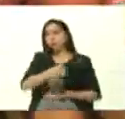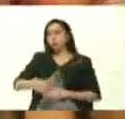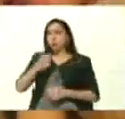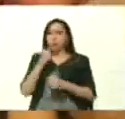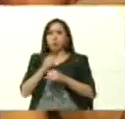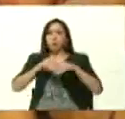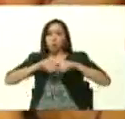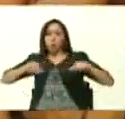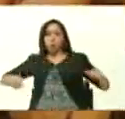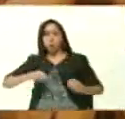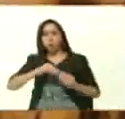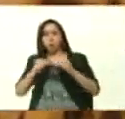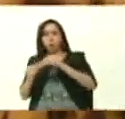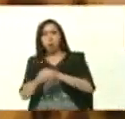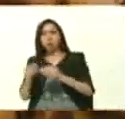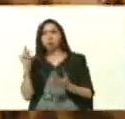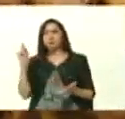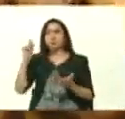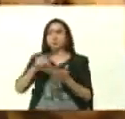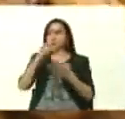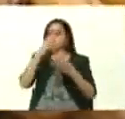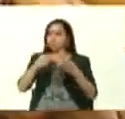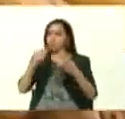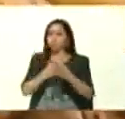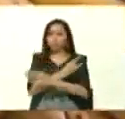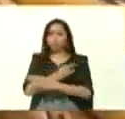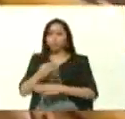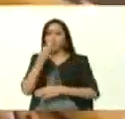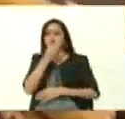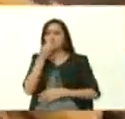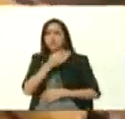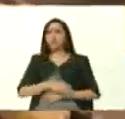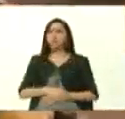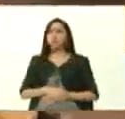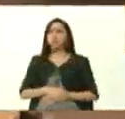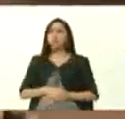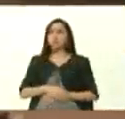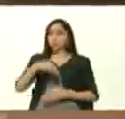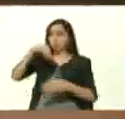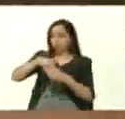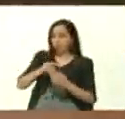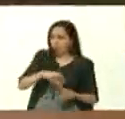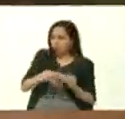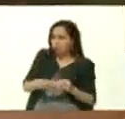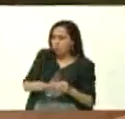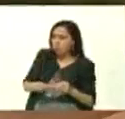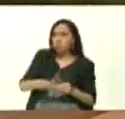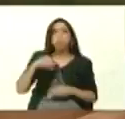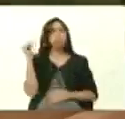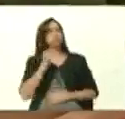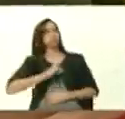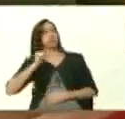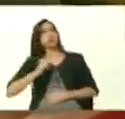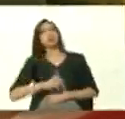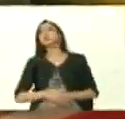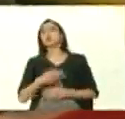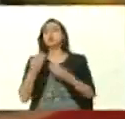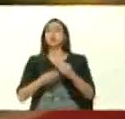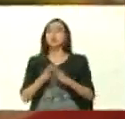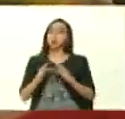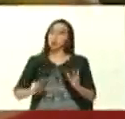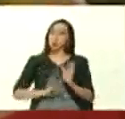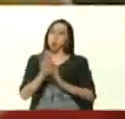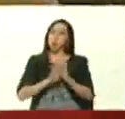CLAP productivos, vienen y traen todas sus hortalizas. Estos son productos de los CLAP. Correcto. De las la comunidades. De producción. Que se